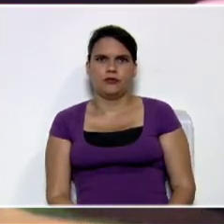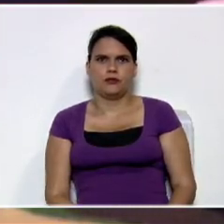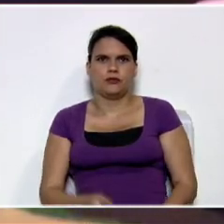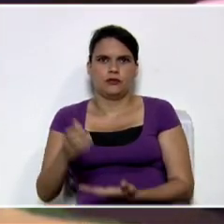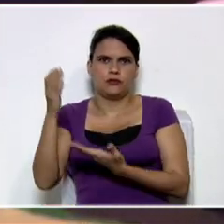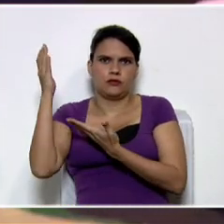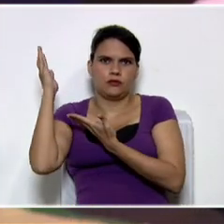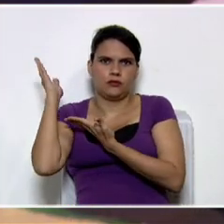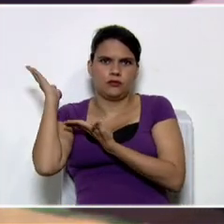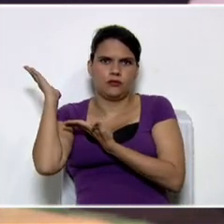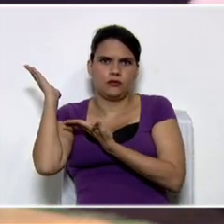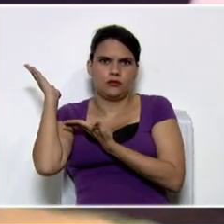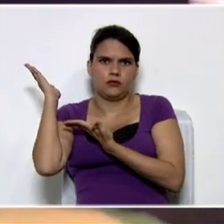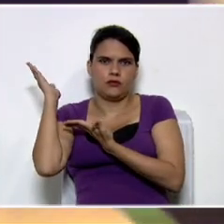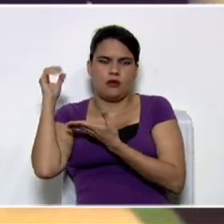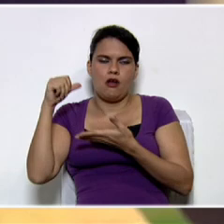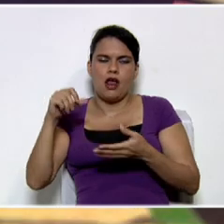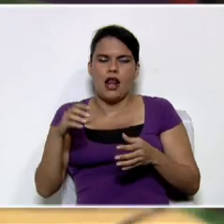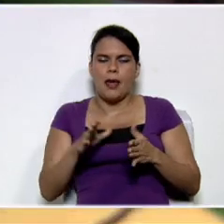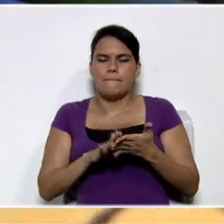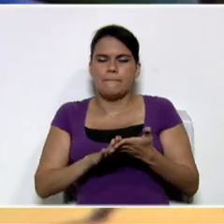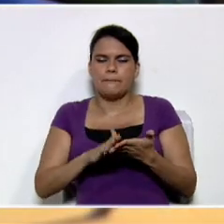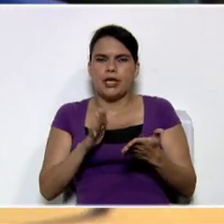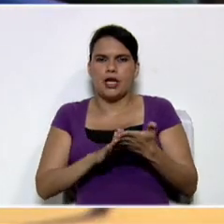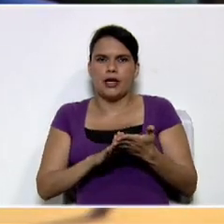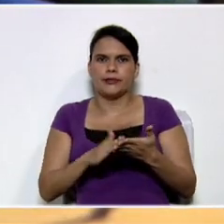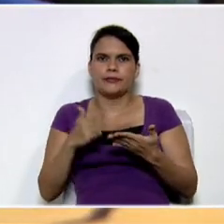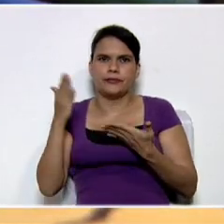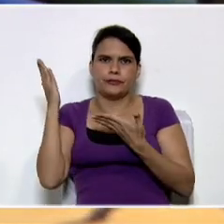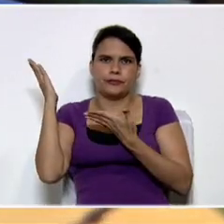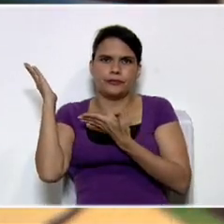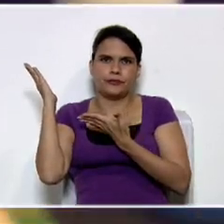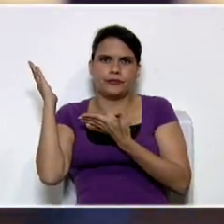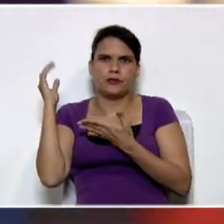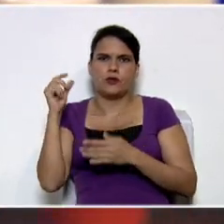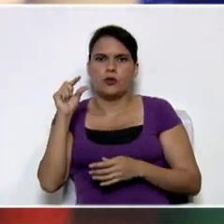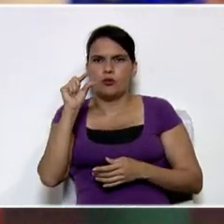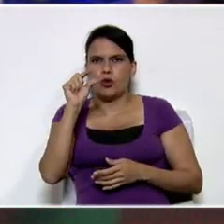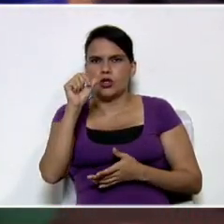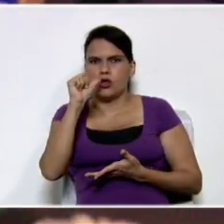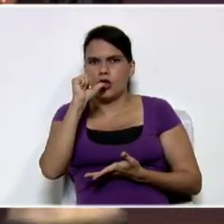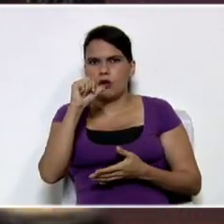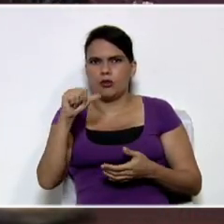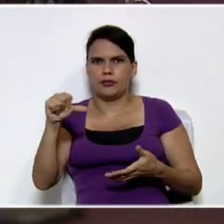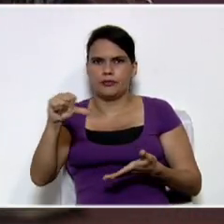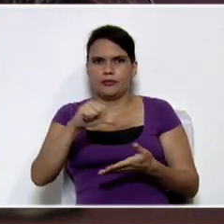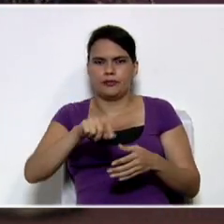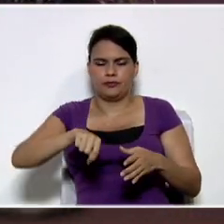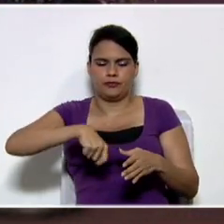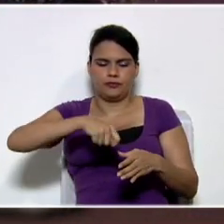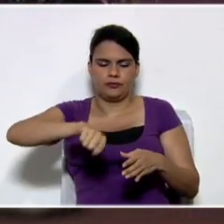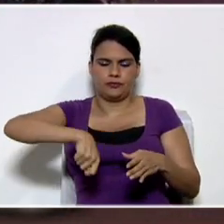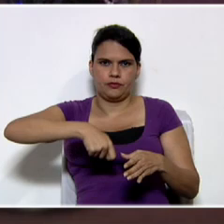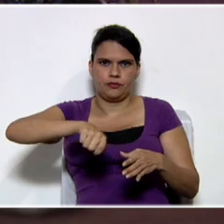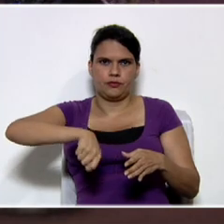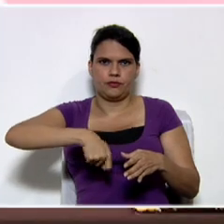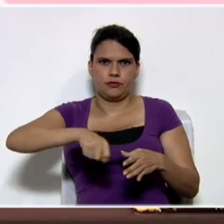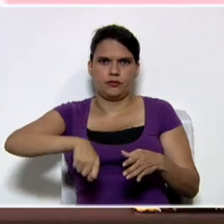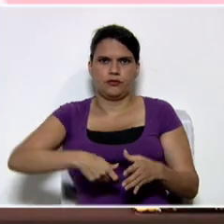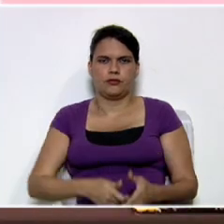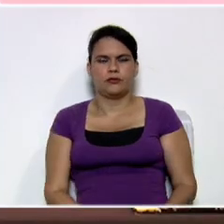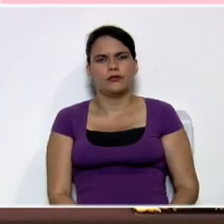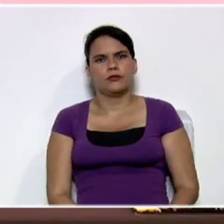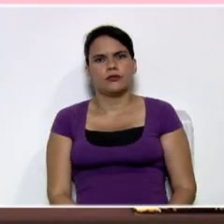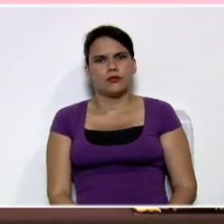Vamos a utilizar entonces la pega, vamos a colocarla en el poquito de agua, un poquito de pega, de